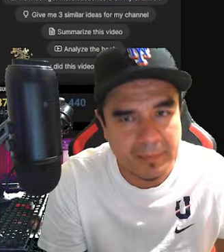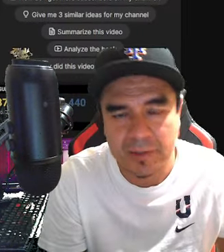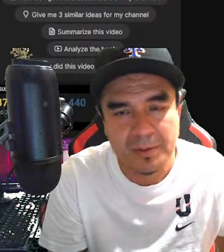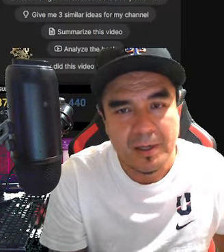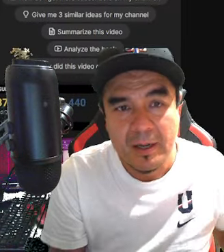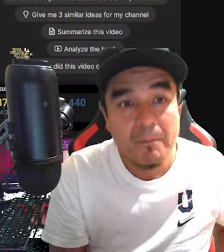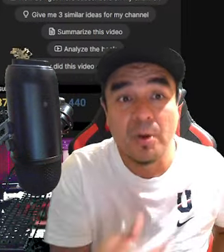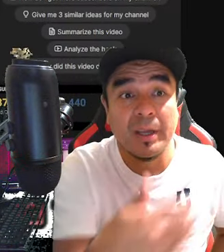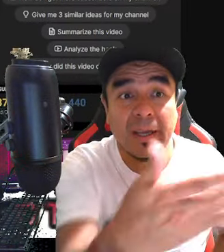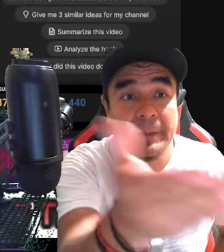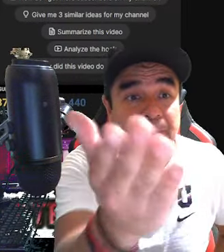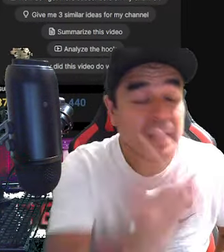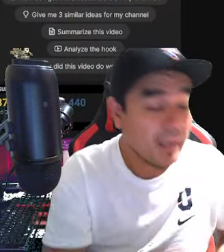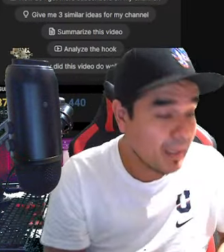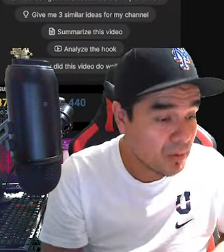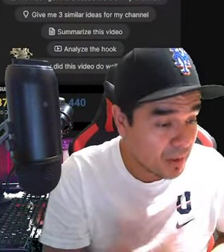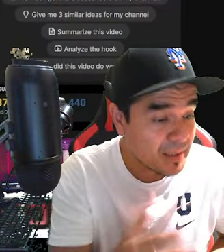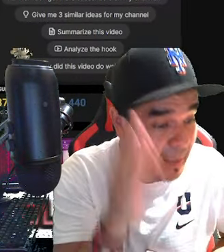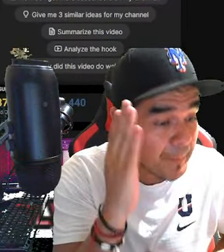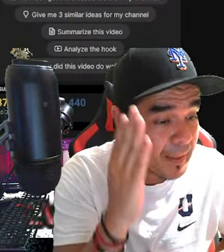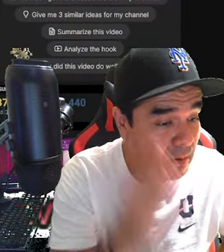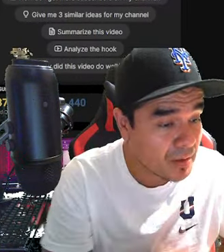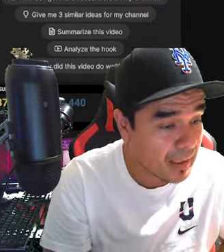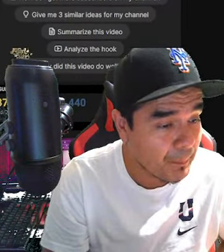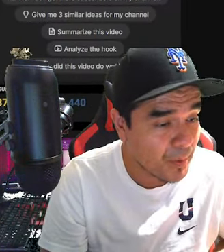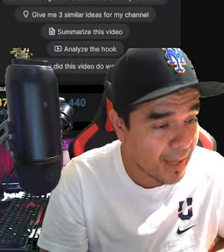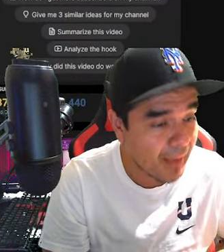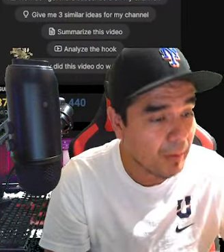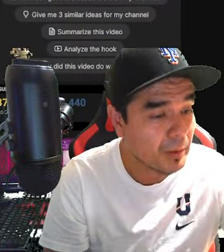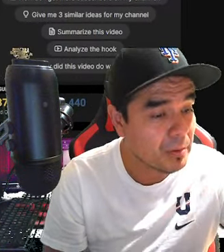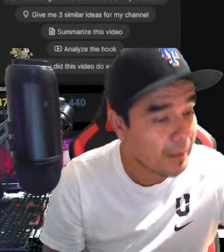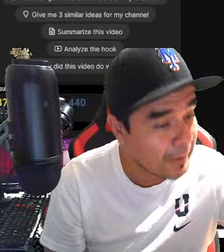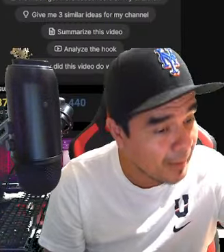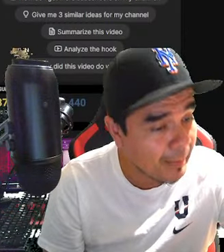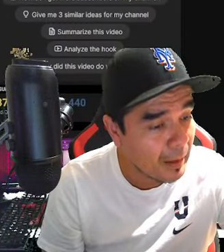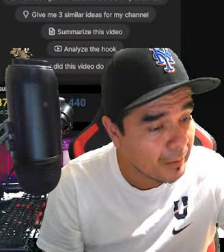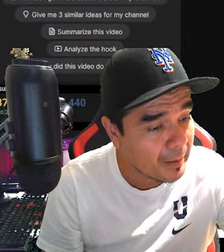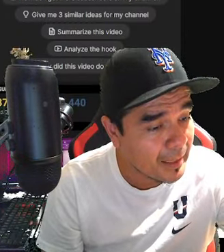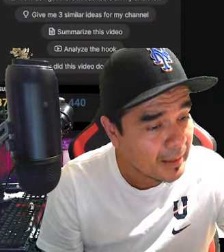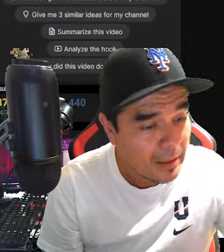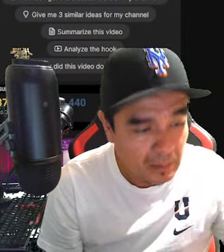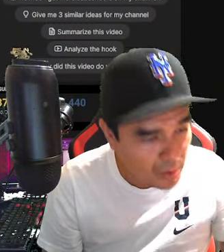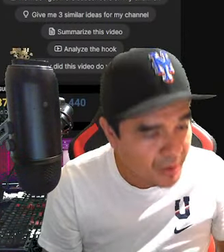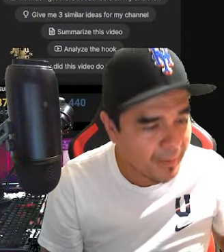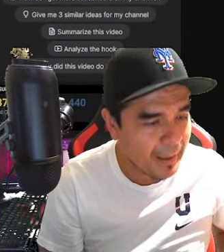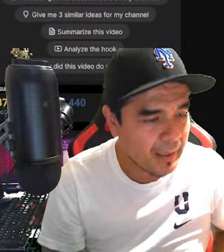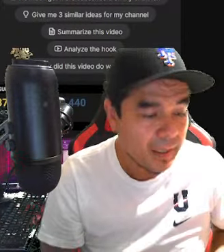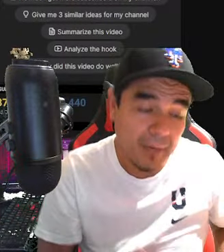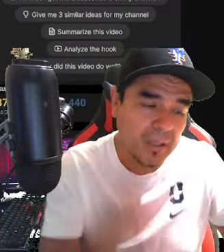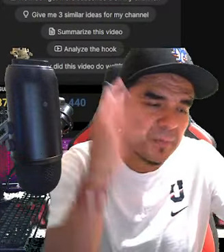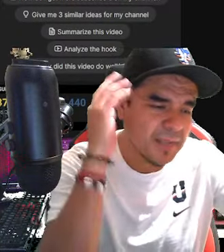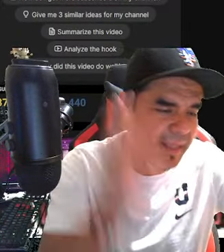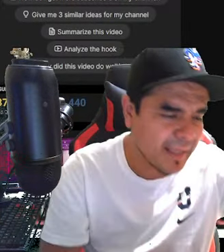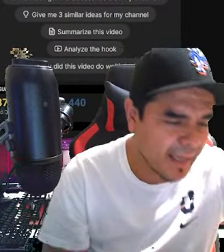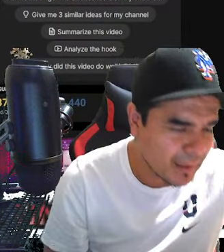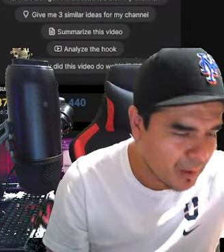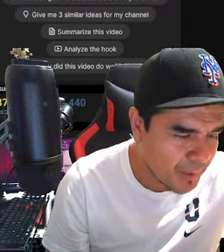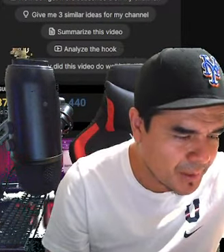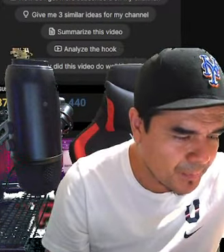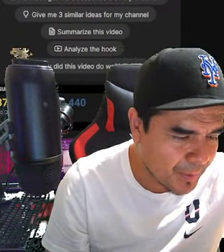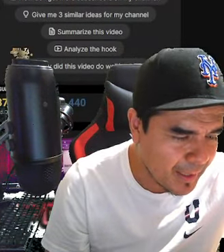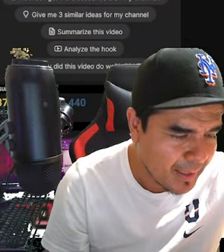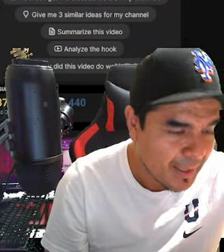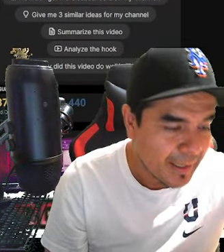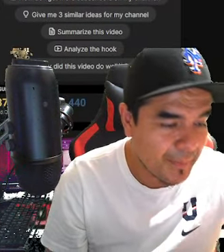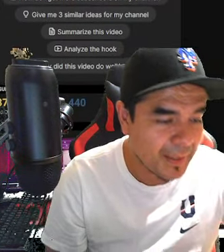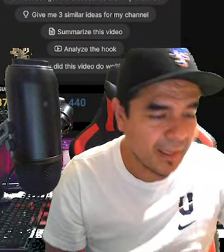hacer, amigos. Porque ustedes siempre nos han apoyado, amigos. La verdad, no se vale. Y bueno, pues cada quien, como dicen